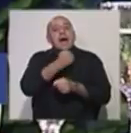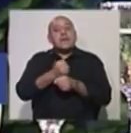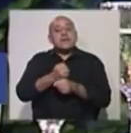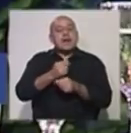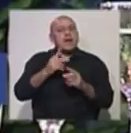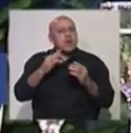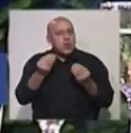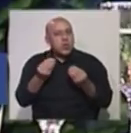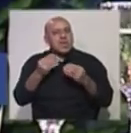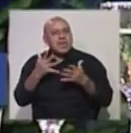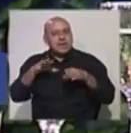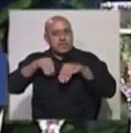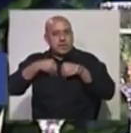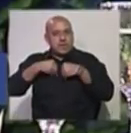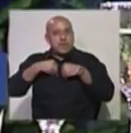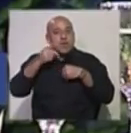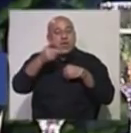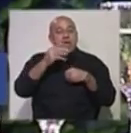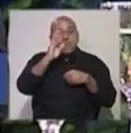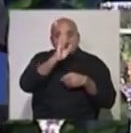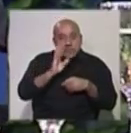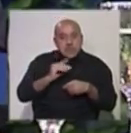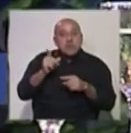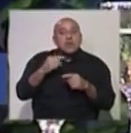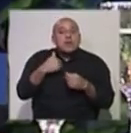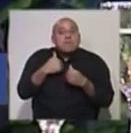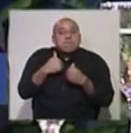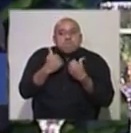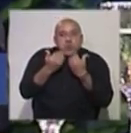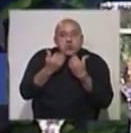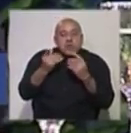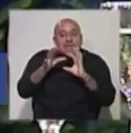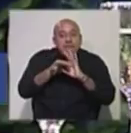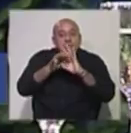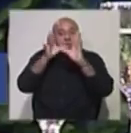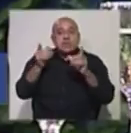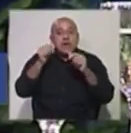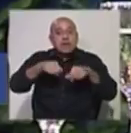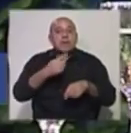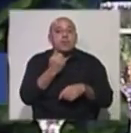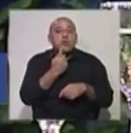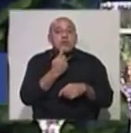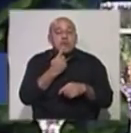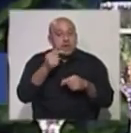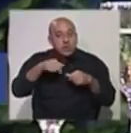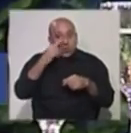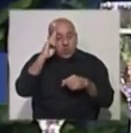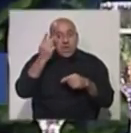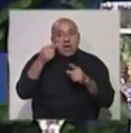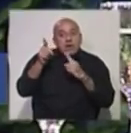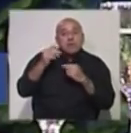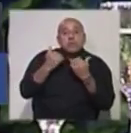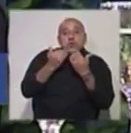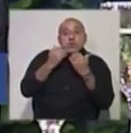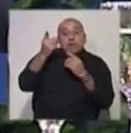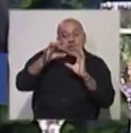Está en riesgo la democracia en Brasil, hay que decirlo. Yo lamento que en la política uruguaya no se ponga esta categoría, pero está en riesgo. No es así